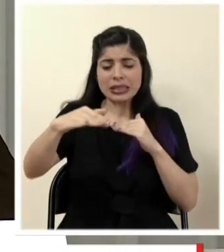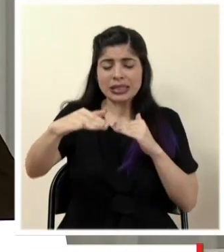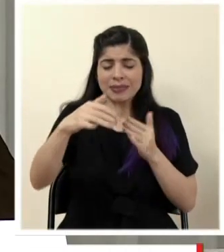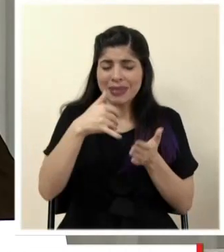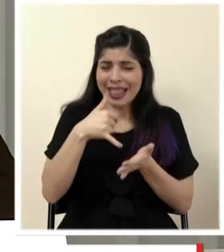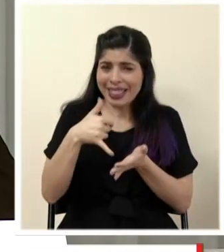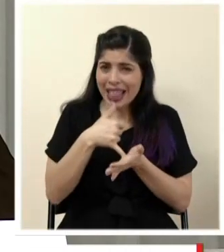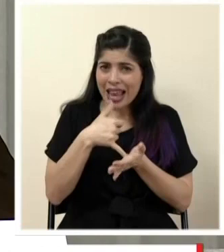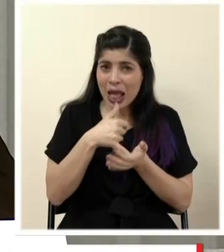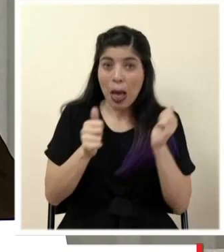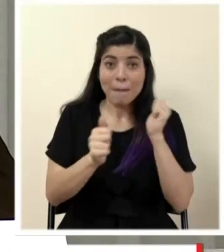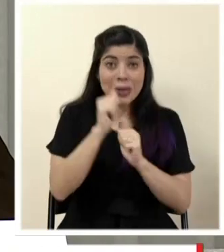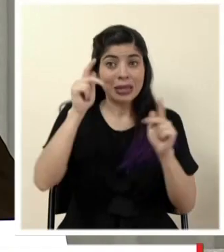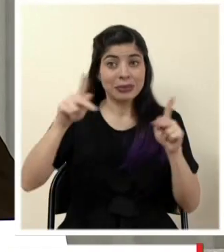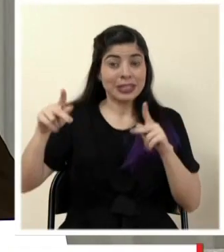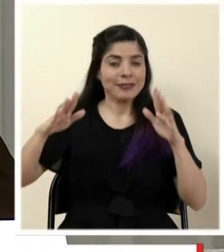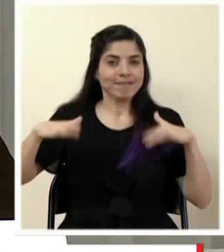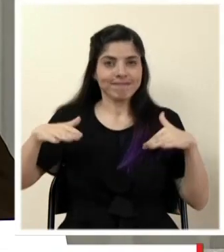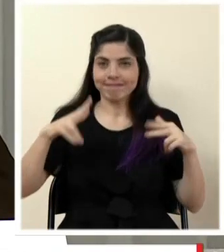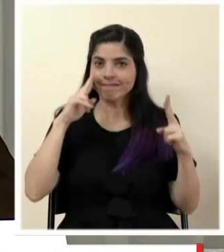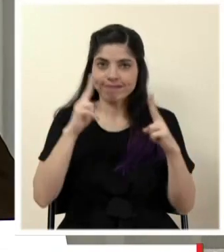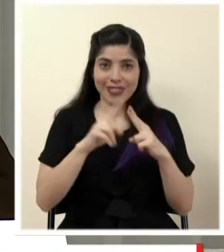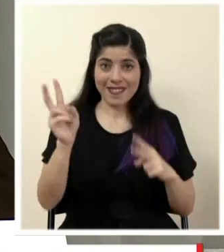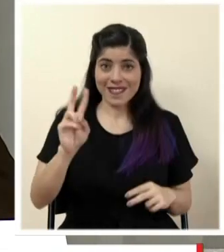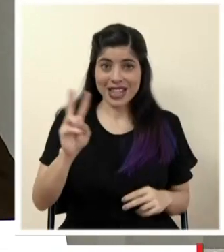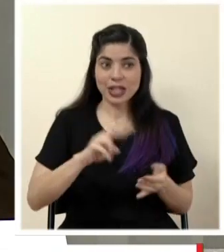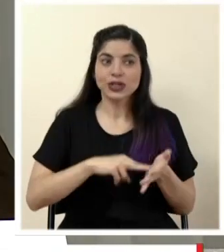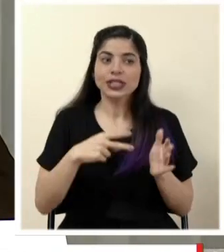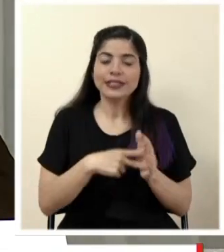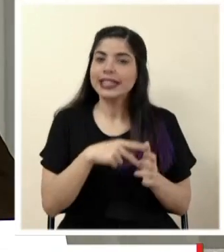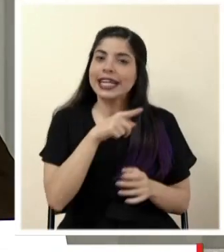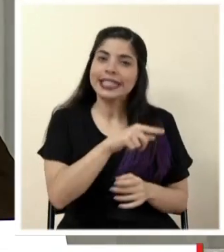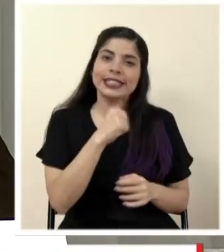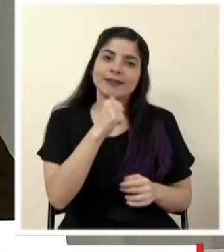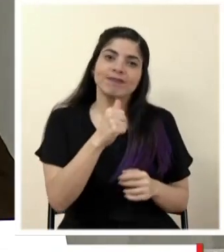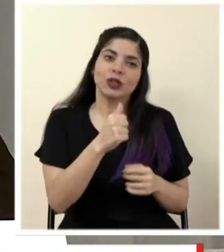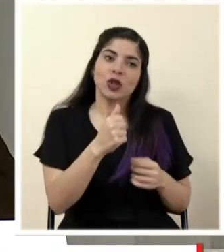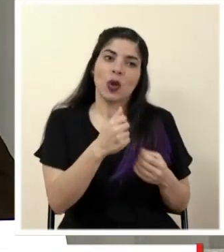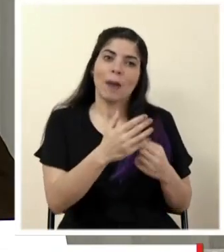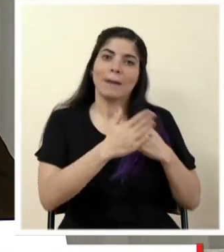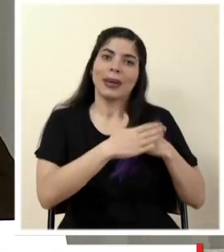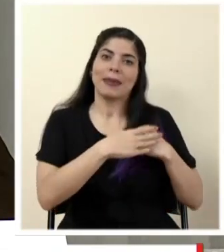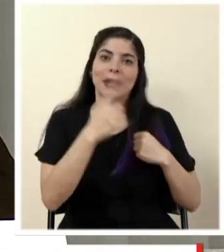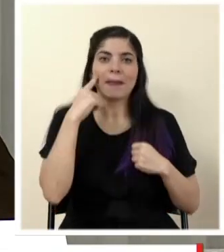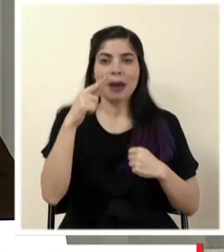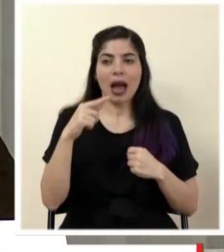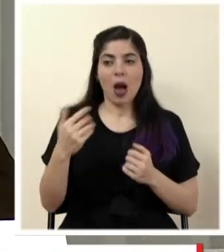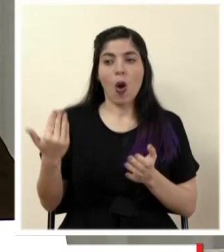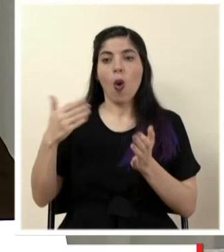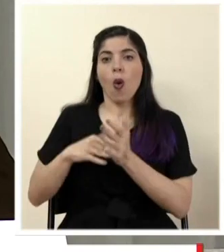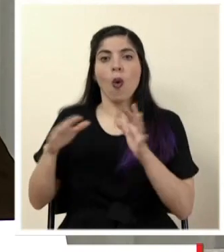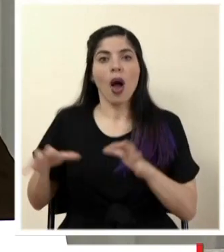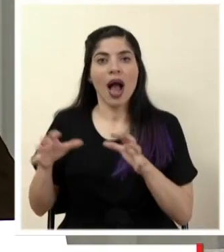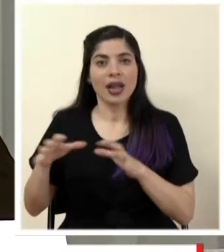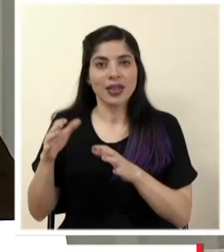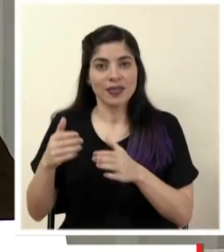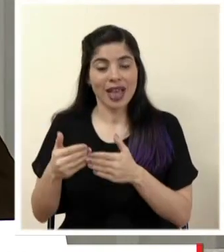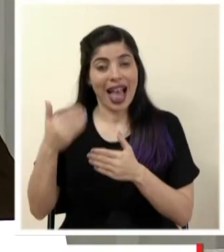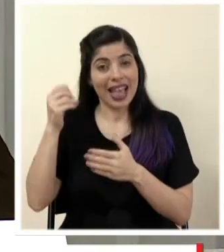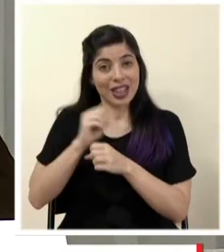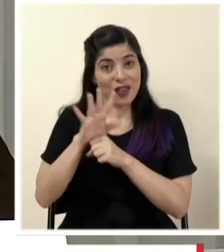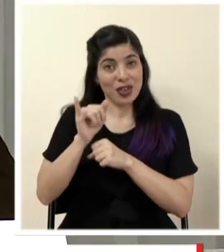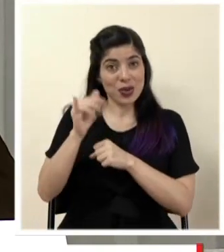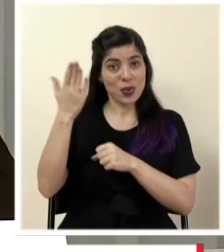de la población todavía no ha estado expuesta al virus y eso no nos permite retomar actividades como lo hubiéramos hecho antes del